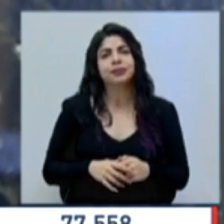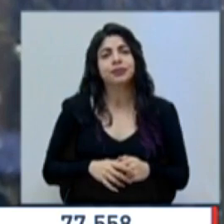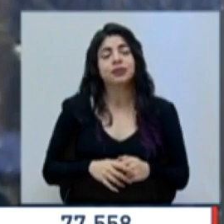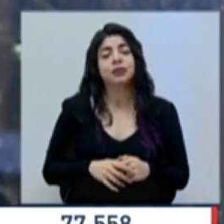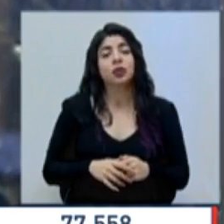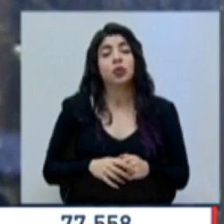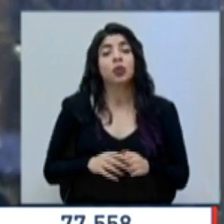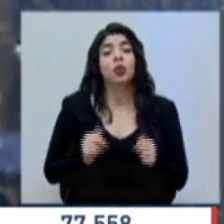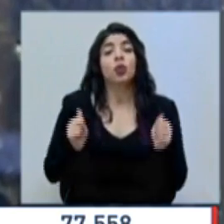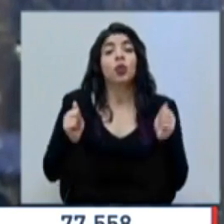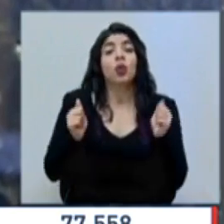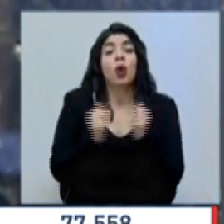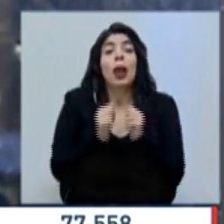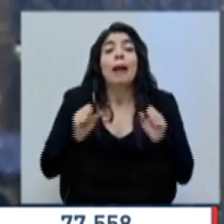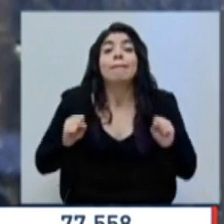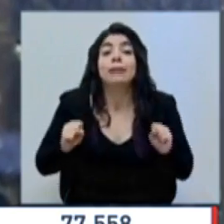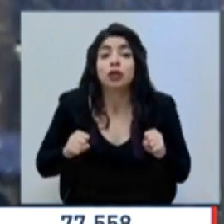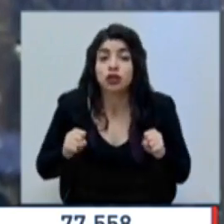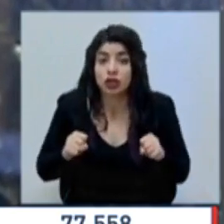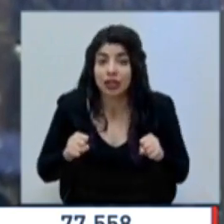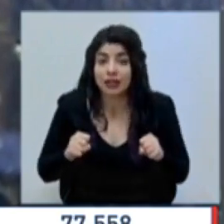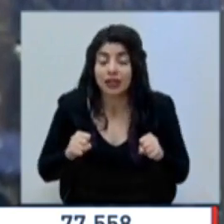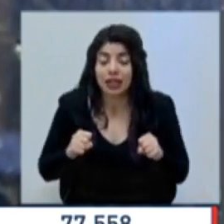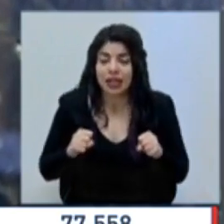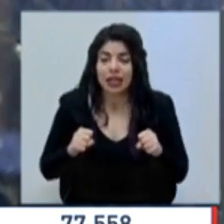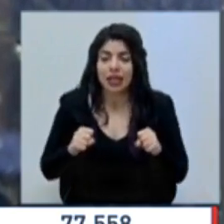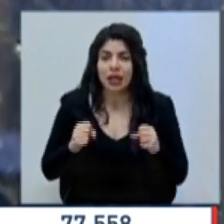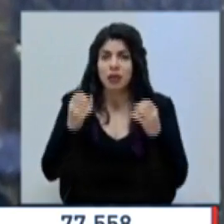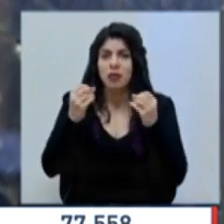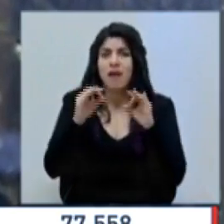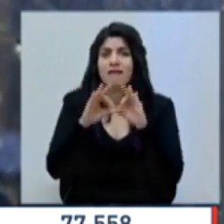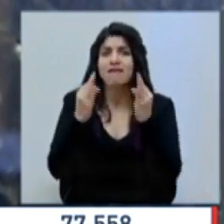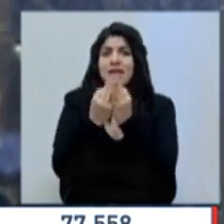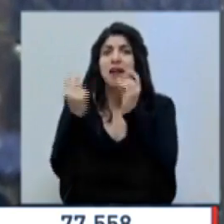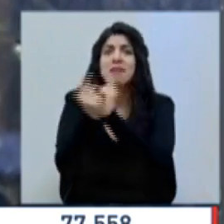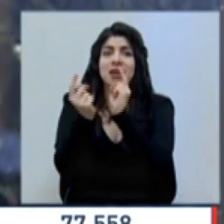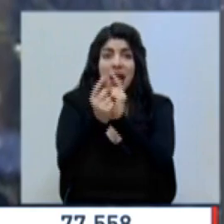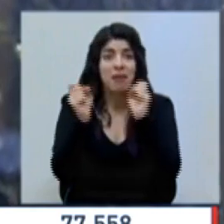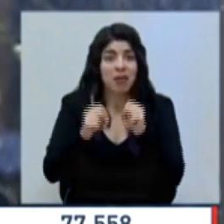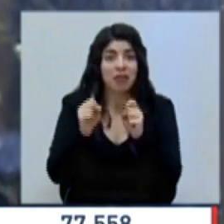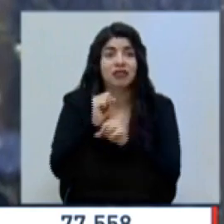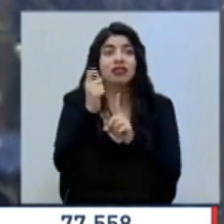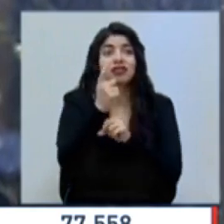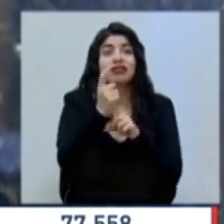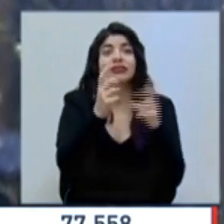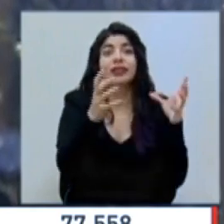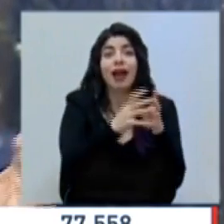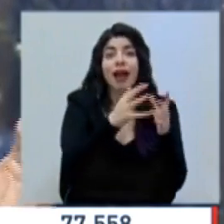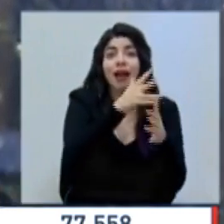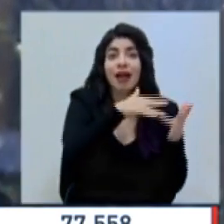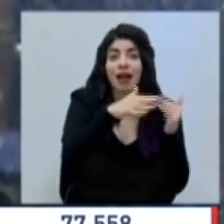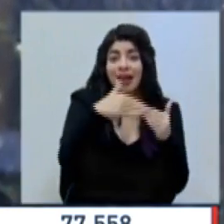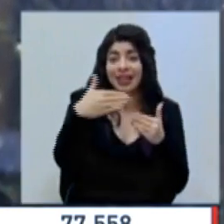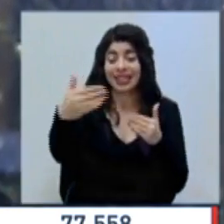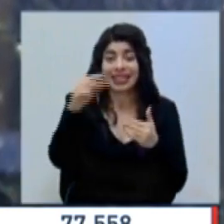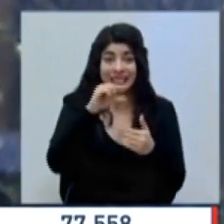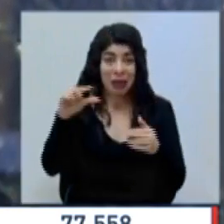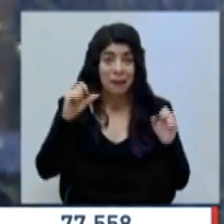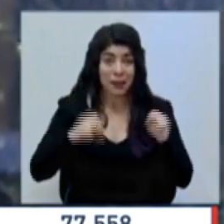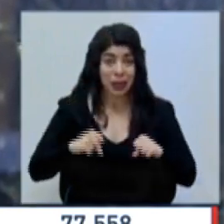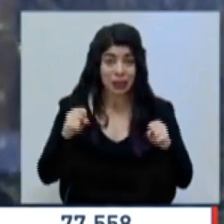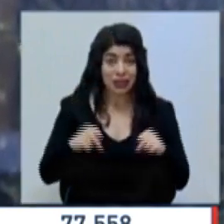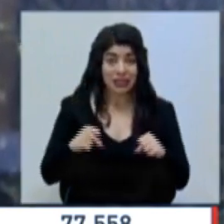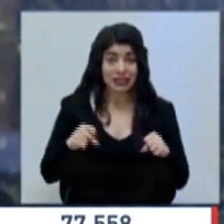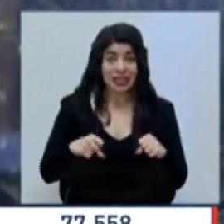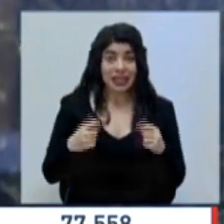Con la posibilidad de mucho encuentro familiar, de mucho encuentro social durante las próximas semanas,